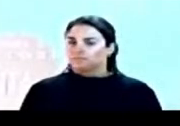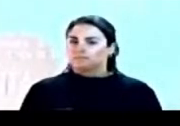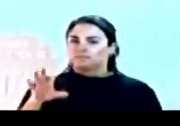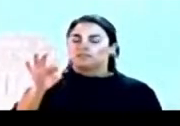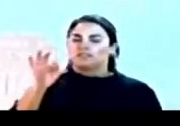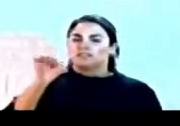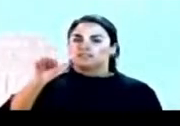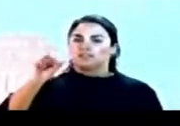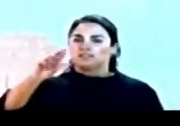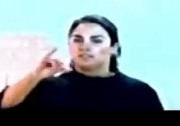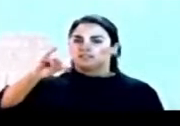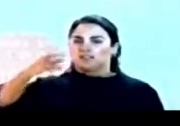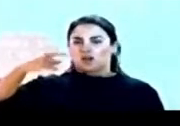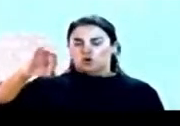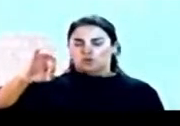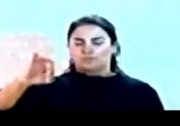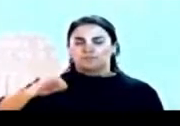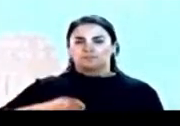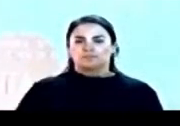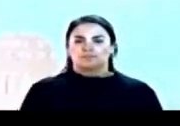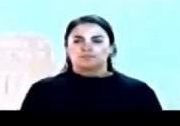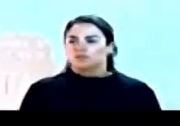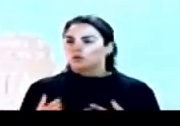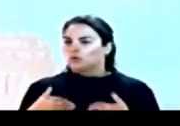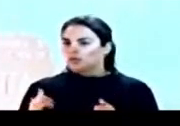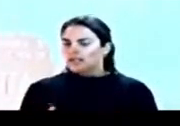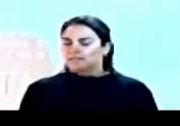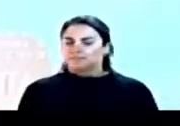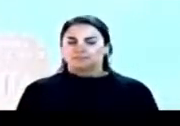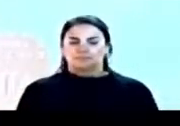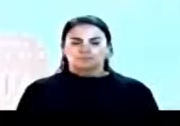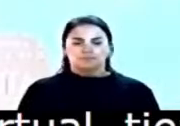Santiago, del Diario, cuando quieras. Hola, buenas.